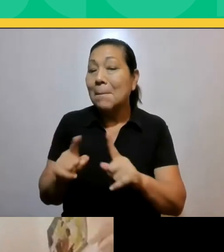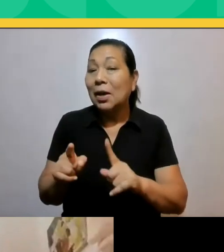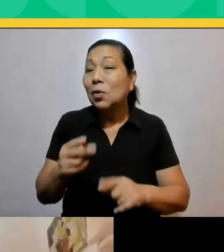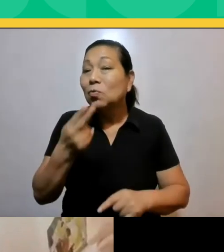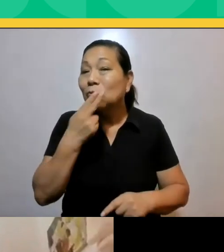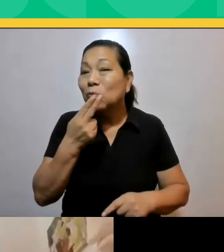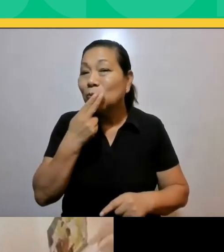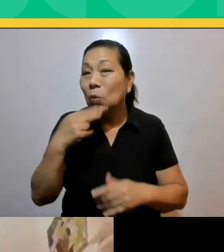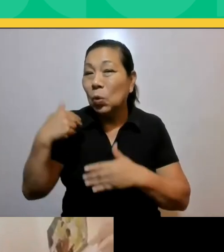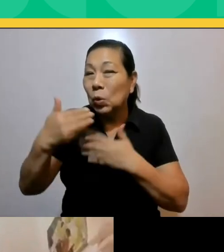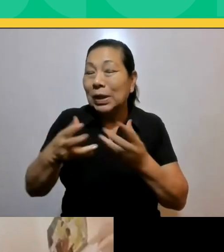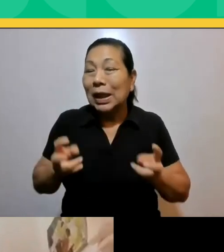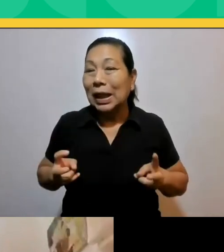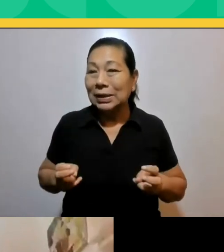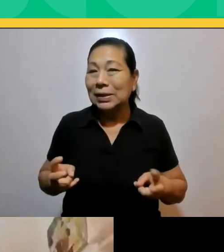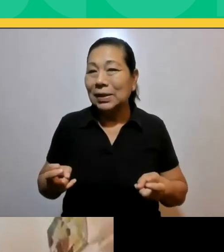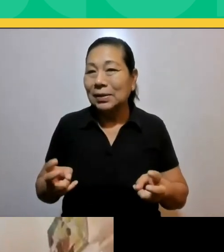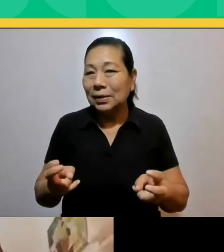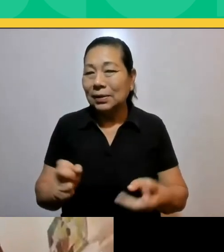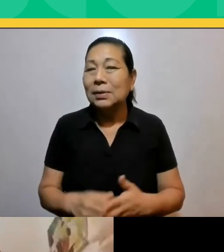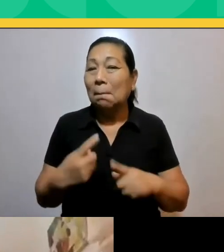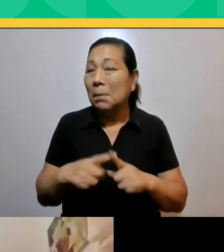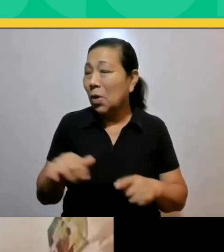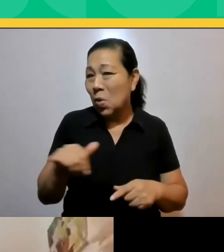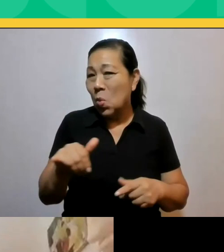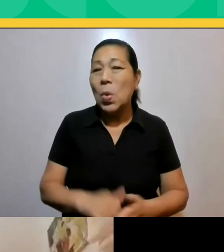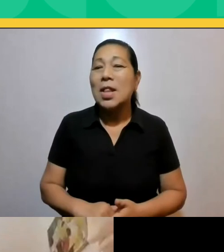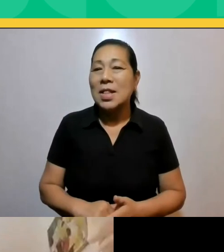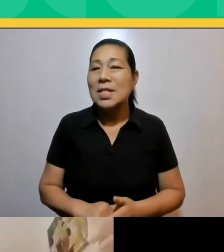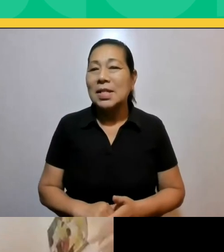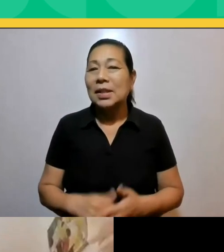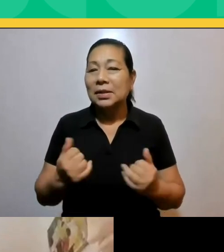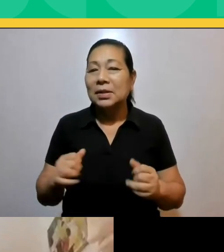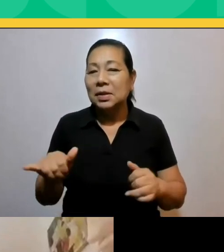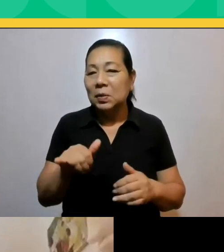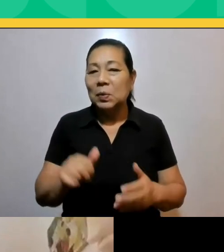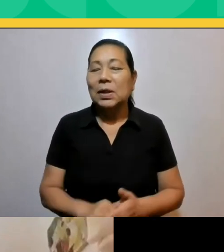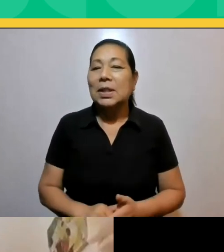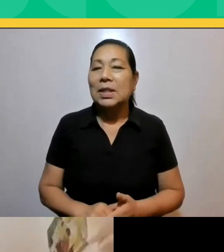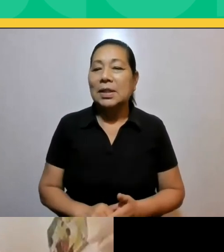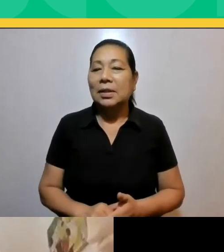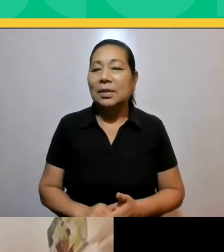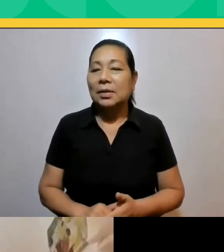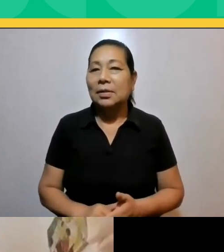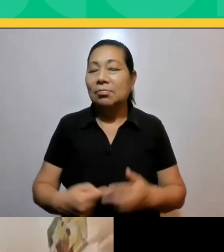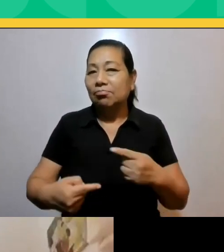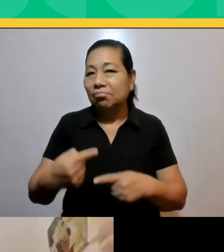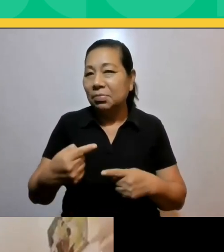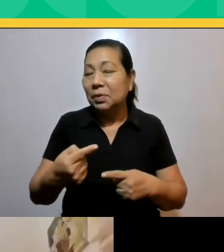está generando el cáncer. Y es igual esto es igual, o sea, la disfunción